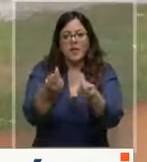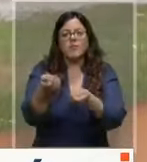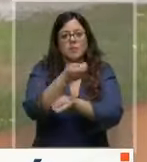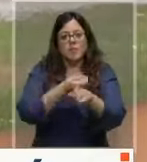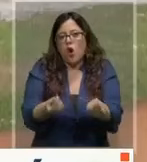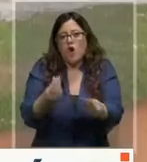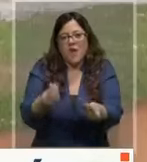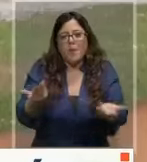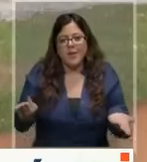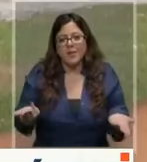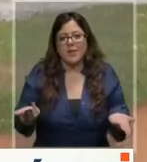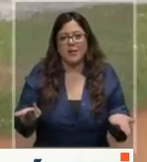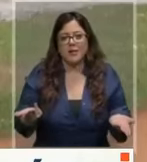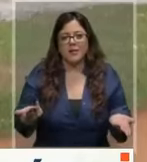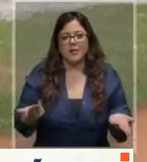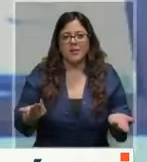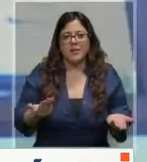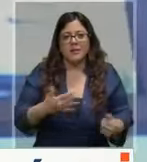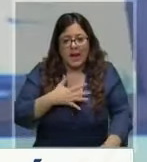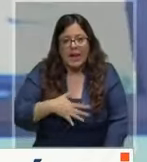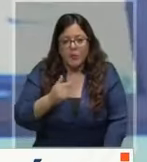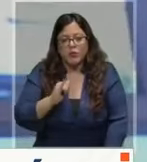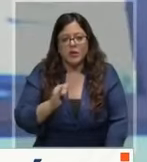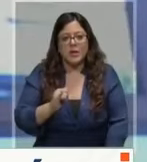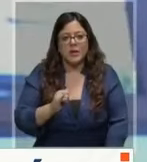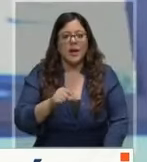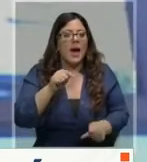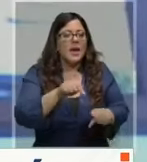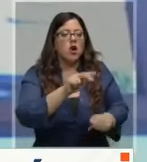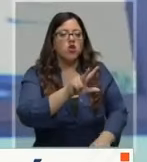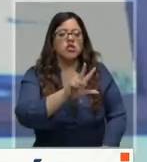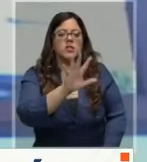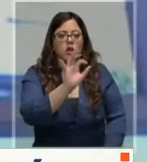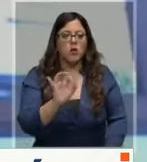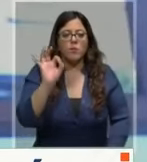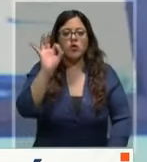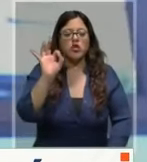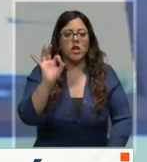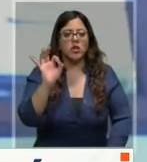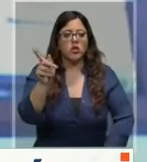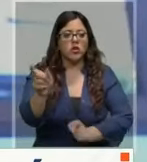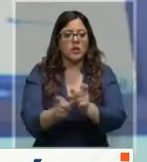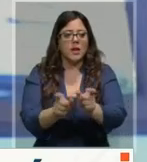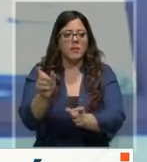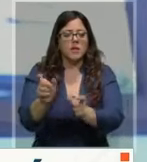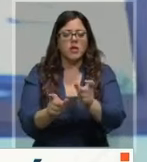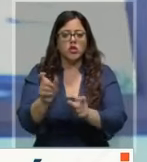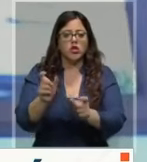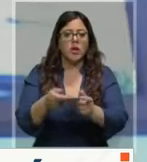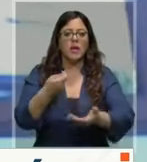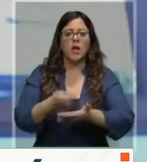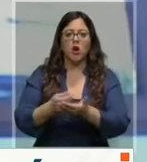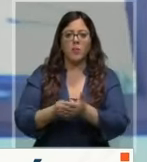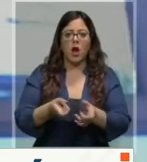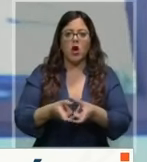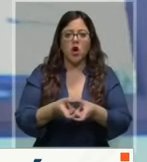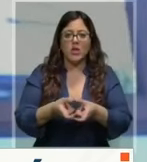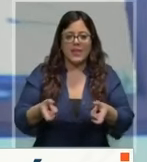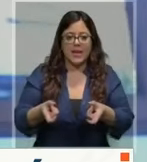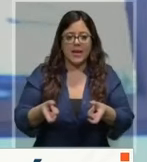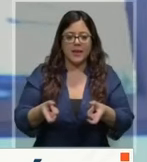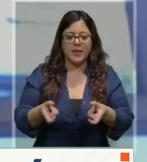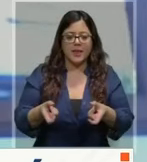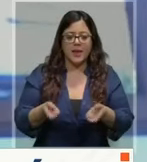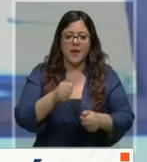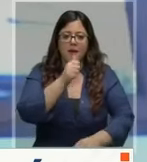que es lo que esperamos. Sí. Ronda en el 85% de las personas que compraron los tickets. Nos debe